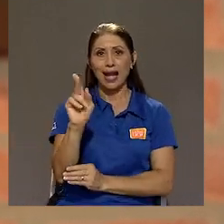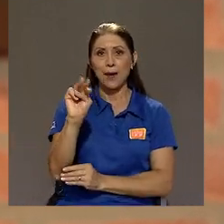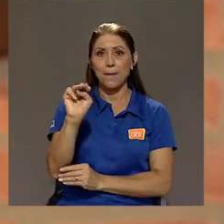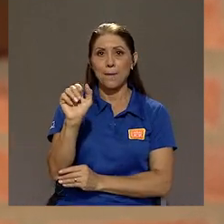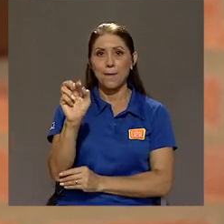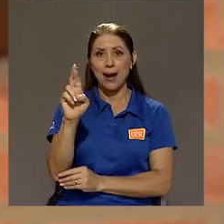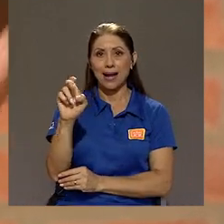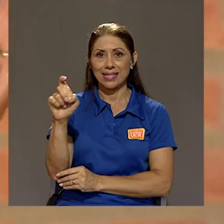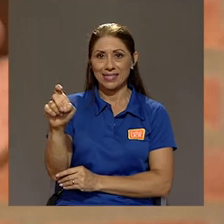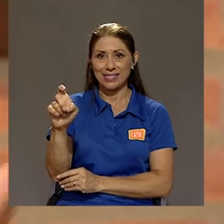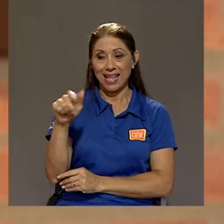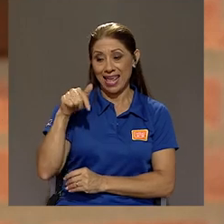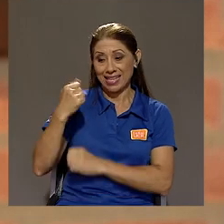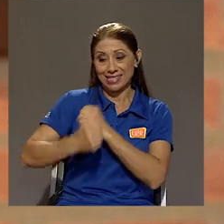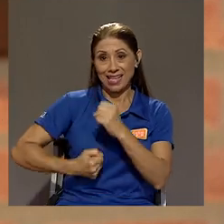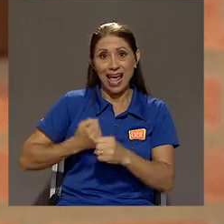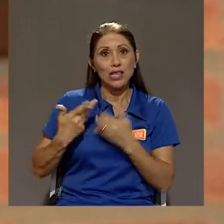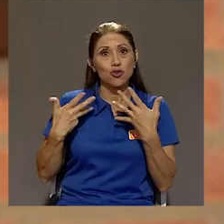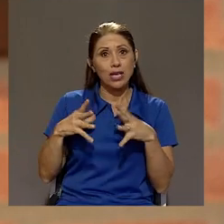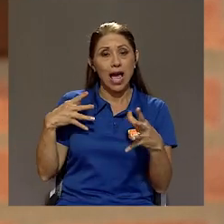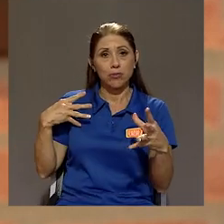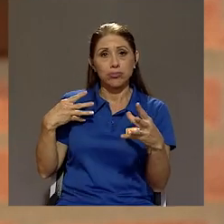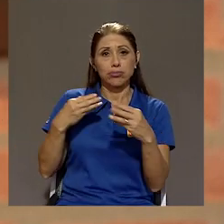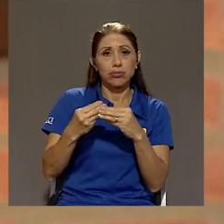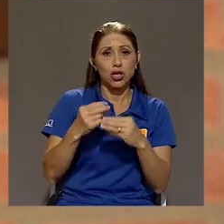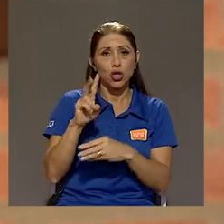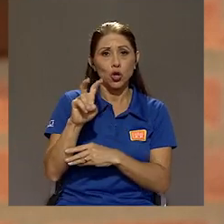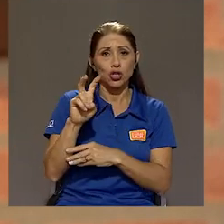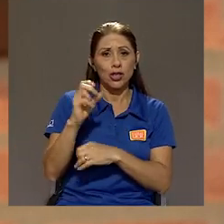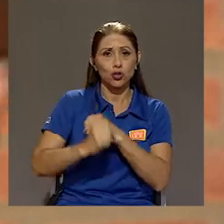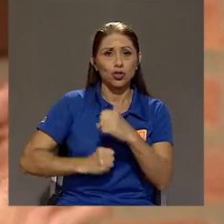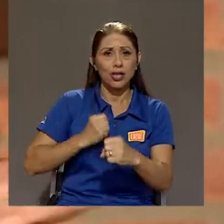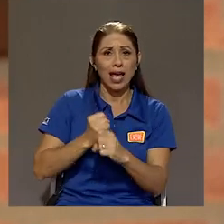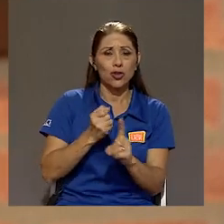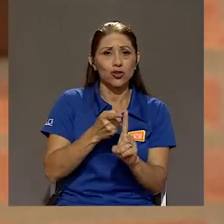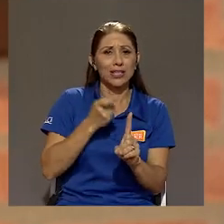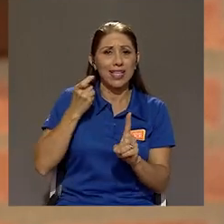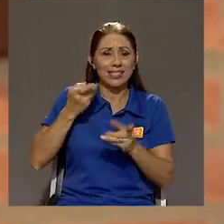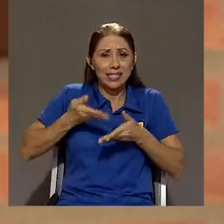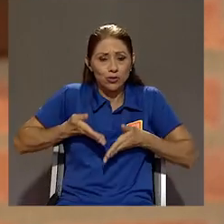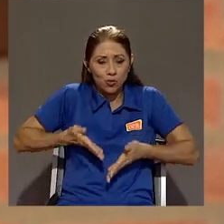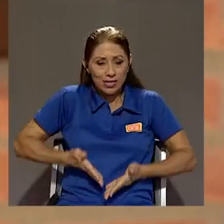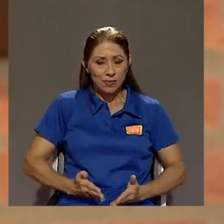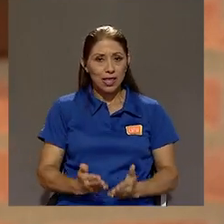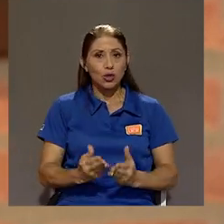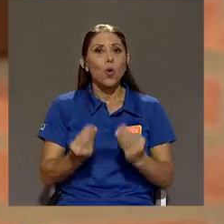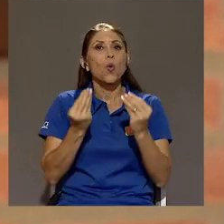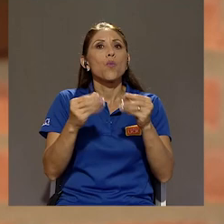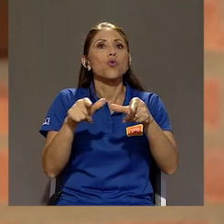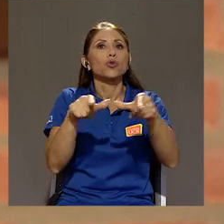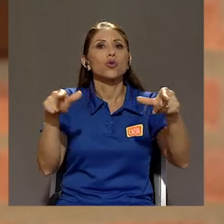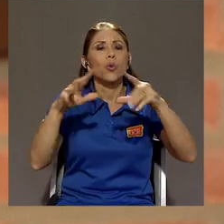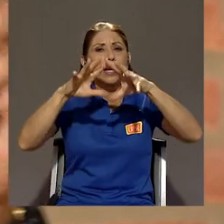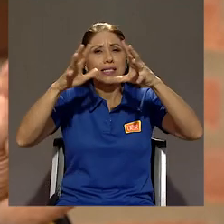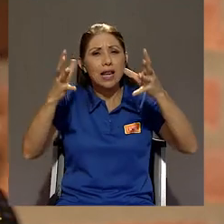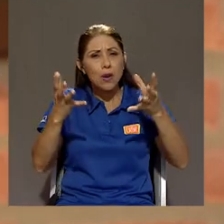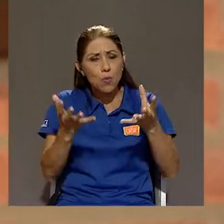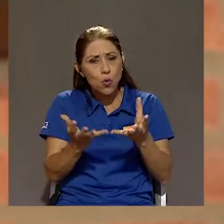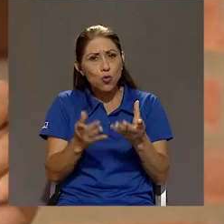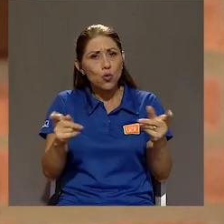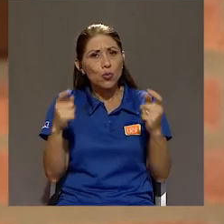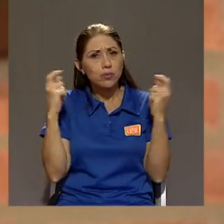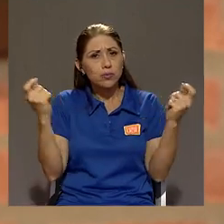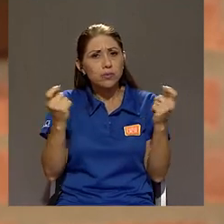cumplen 200 años este año de su nacimiento. Y ha sido celebrado en muchos lugares del mundo, ha habido un montón